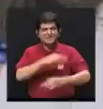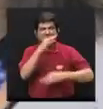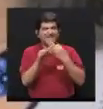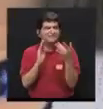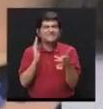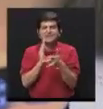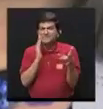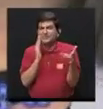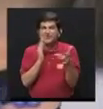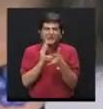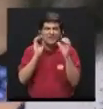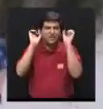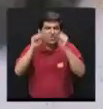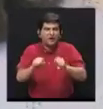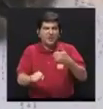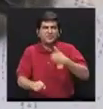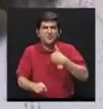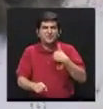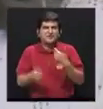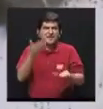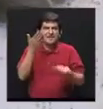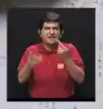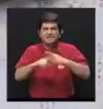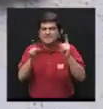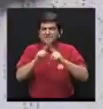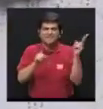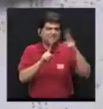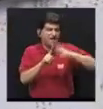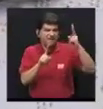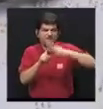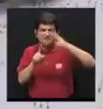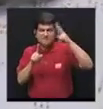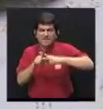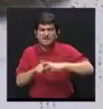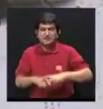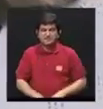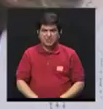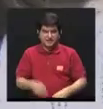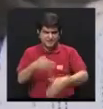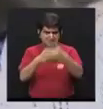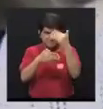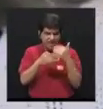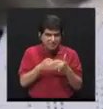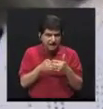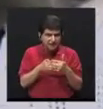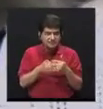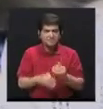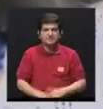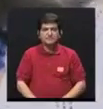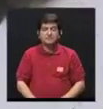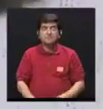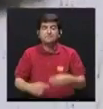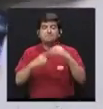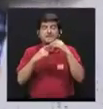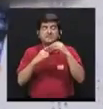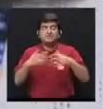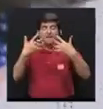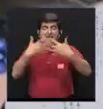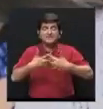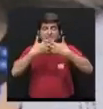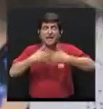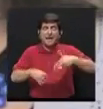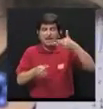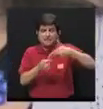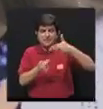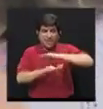podría tener muchas aplicaciones, quienes están detrás de ella son las principales petroleras, o sea, todas las que nosotros